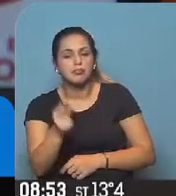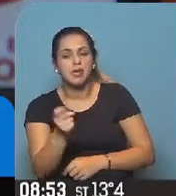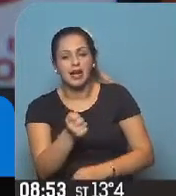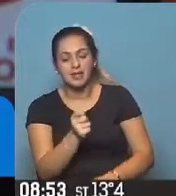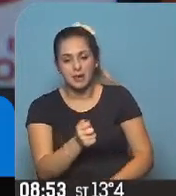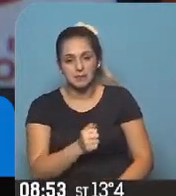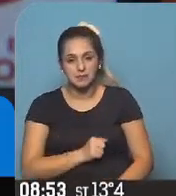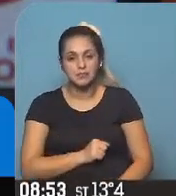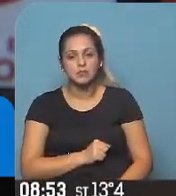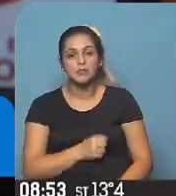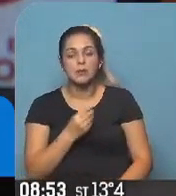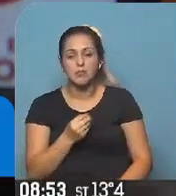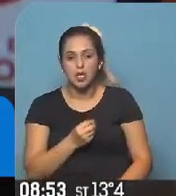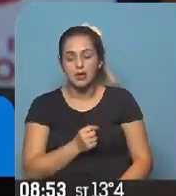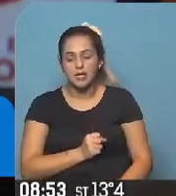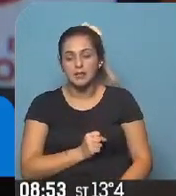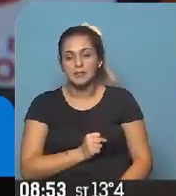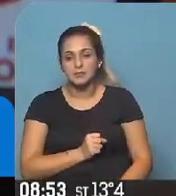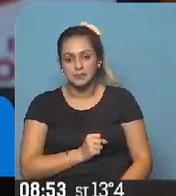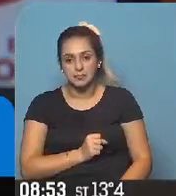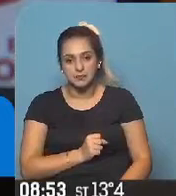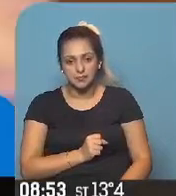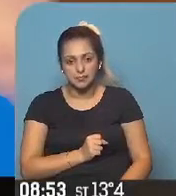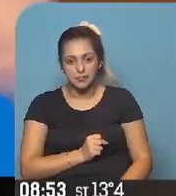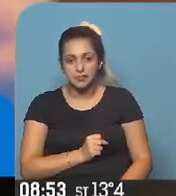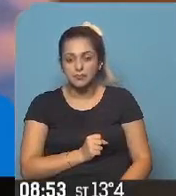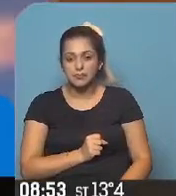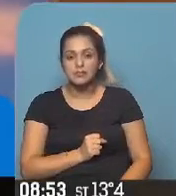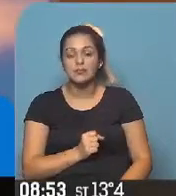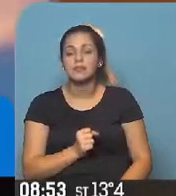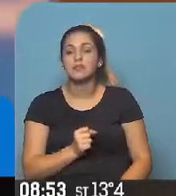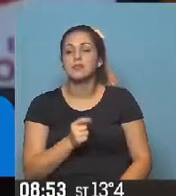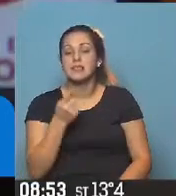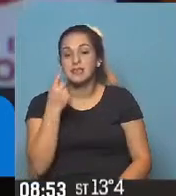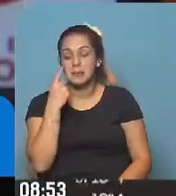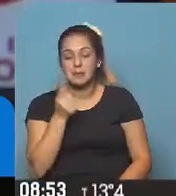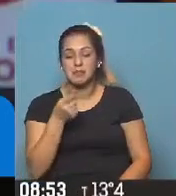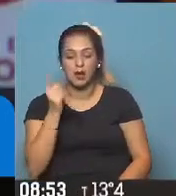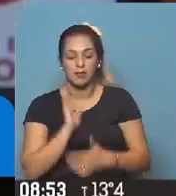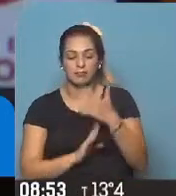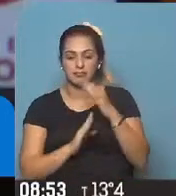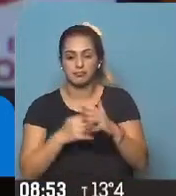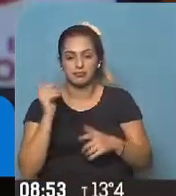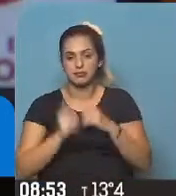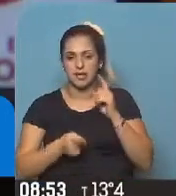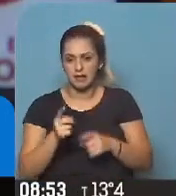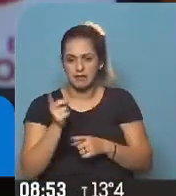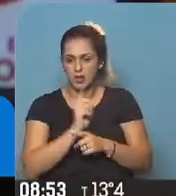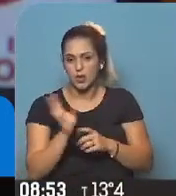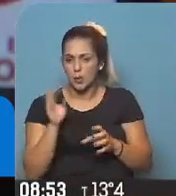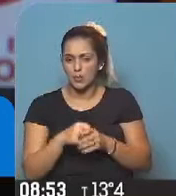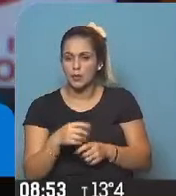Solané, de acuerdo, porque Solané no participa Eso te iba a preguntar, de la matanza, no participa, él es lo que ahora se daría